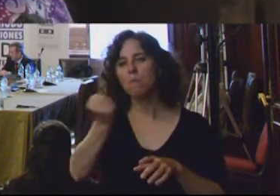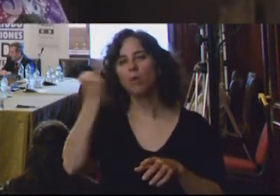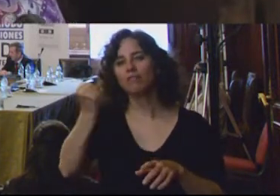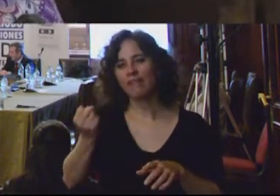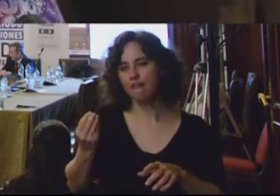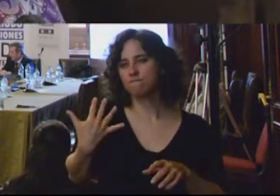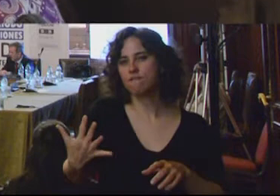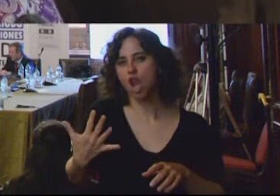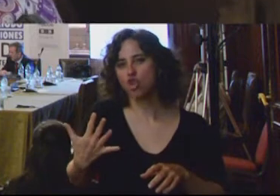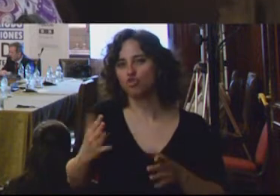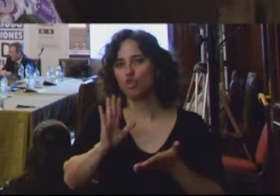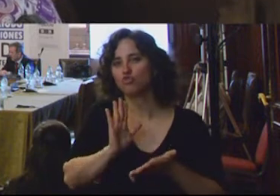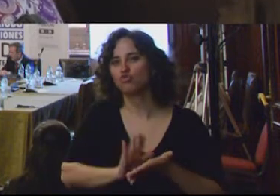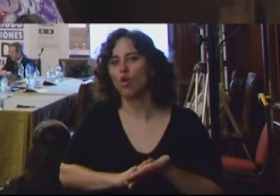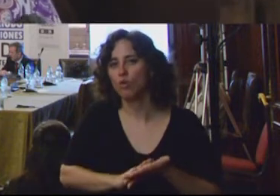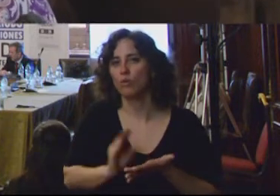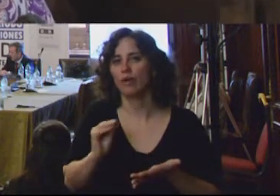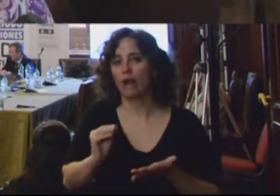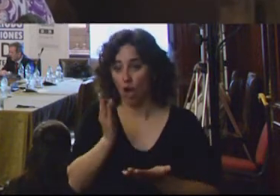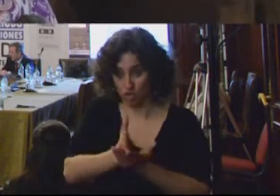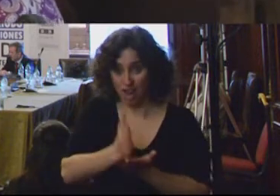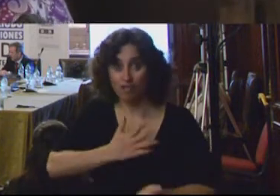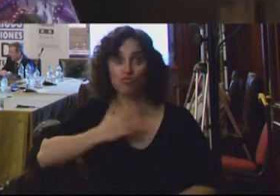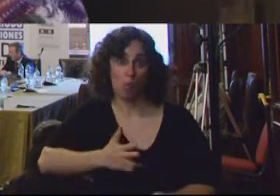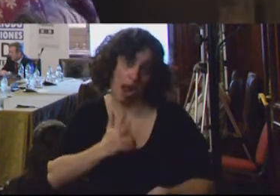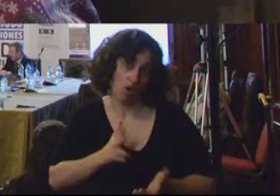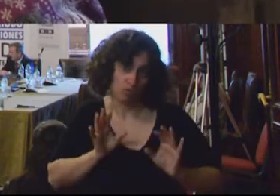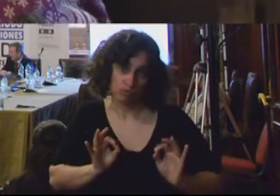en materia de derechos humanos